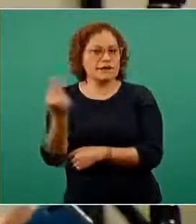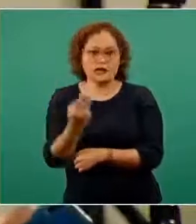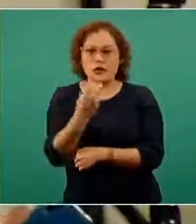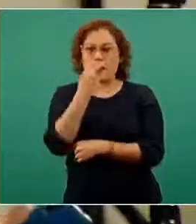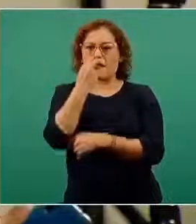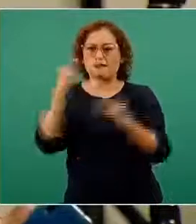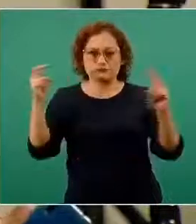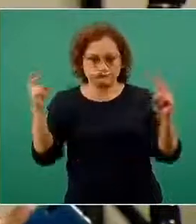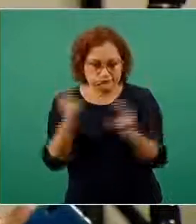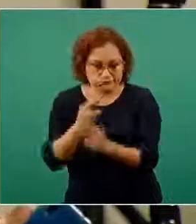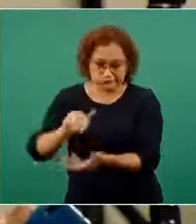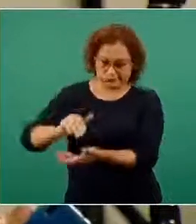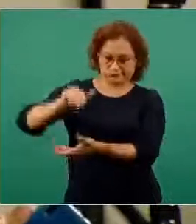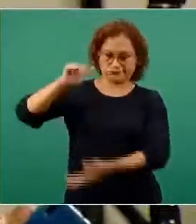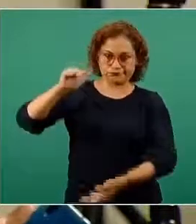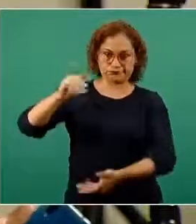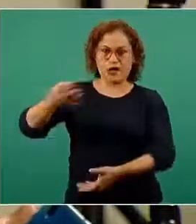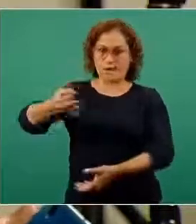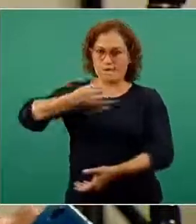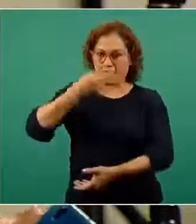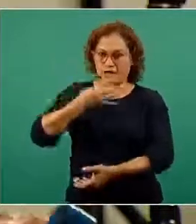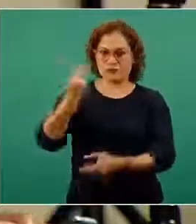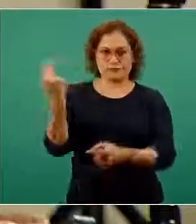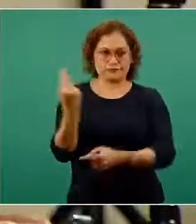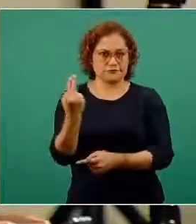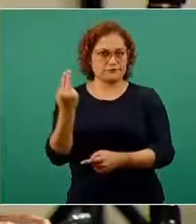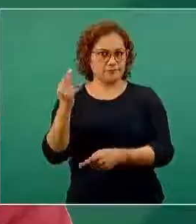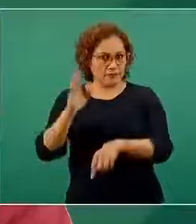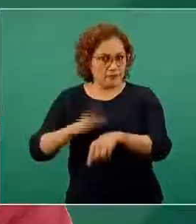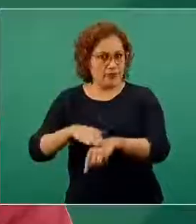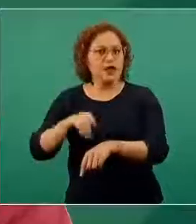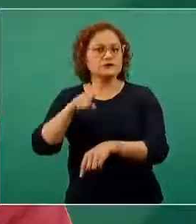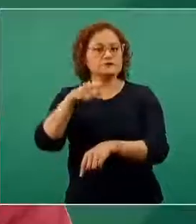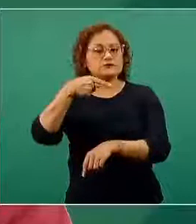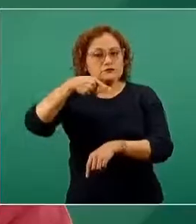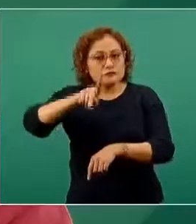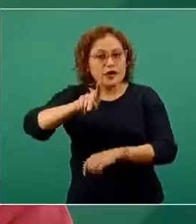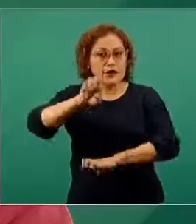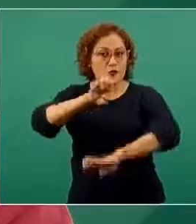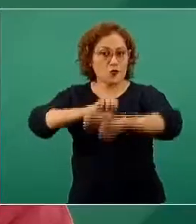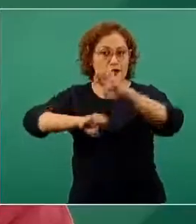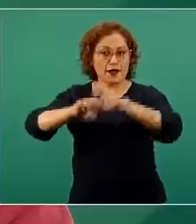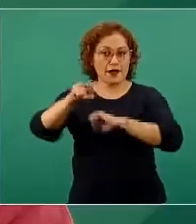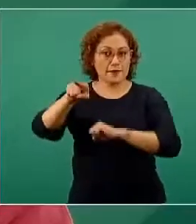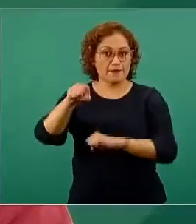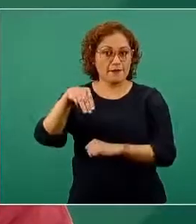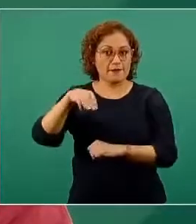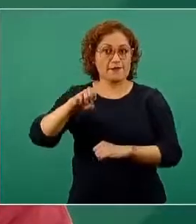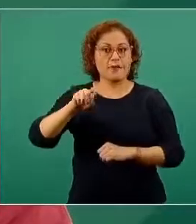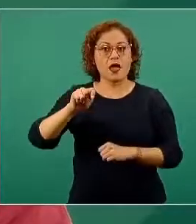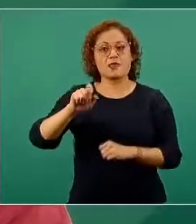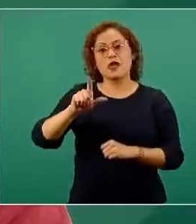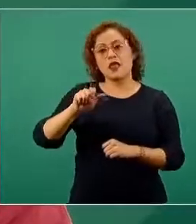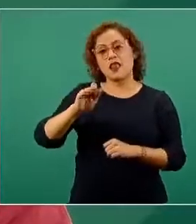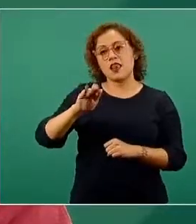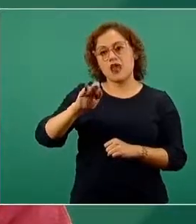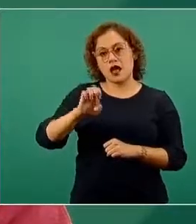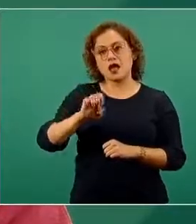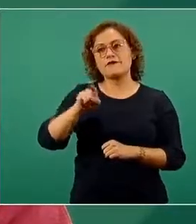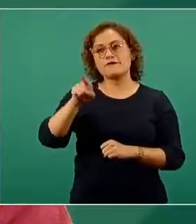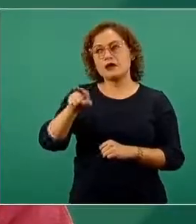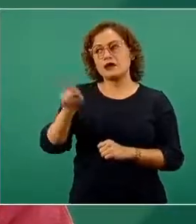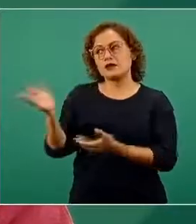varias medicinas. Entonces la empresa a los pocos días que se reintegra al